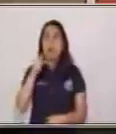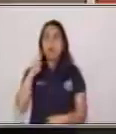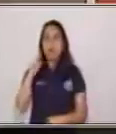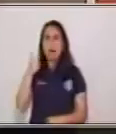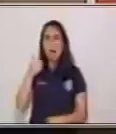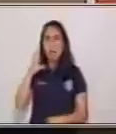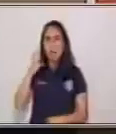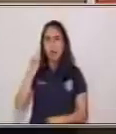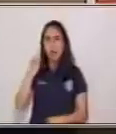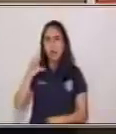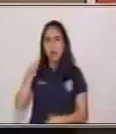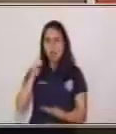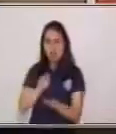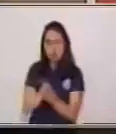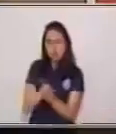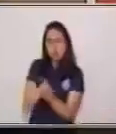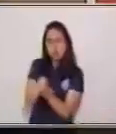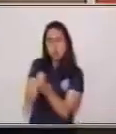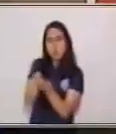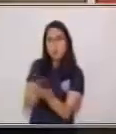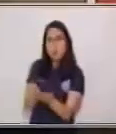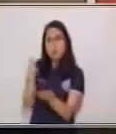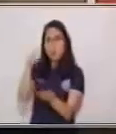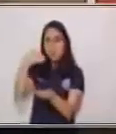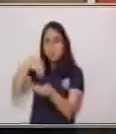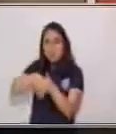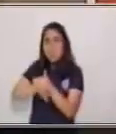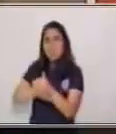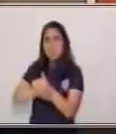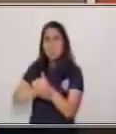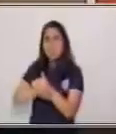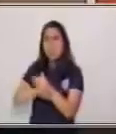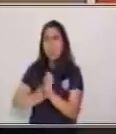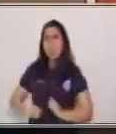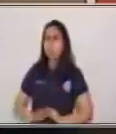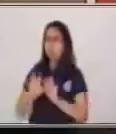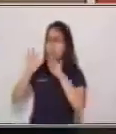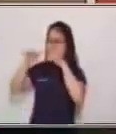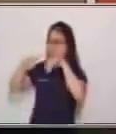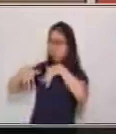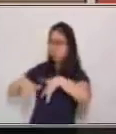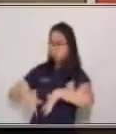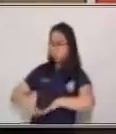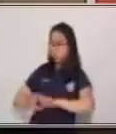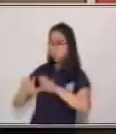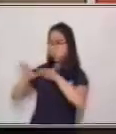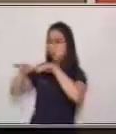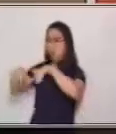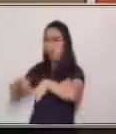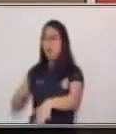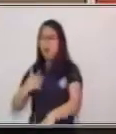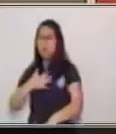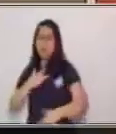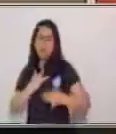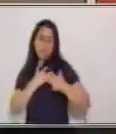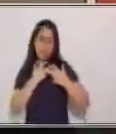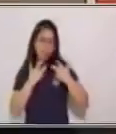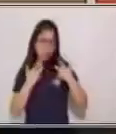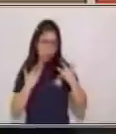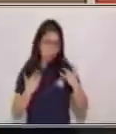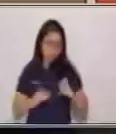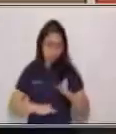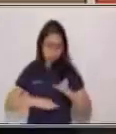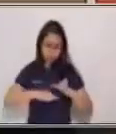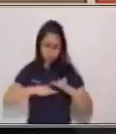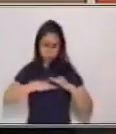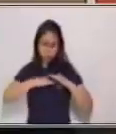han traído una caracola. Dentro le canta un mar de mapa. Mi corazón se llena de agua con pececillos de